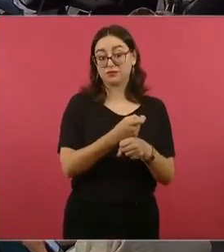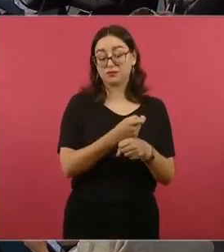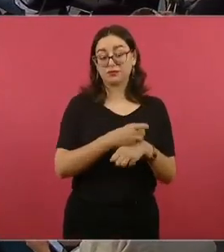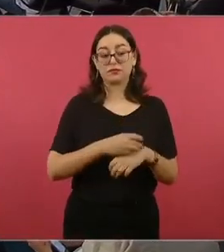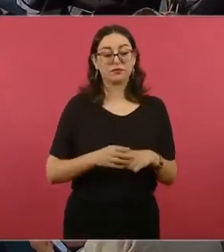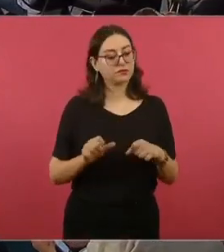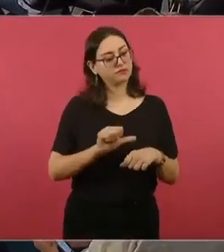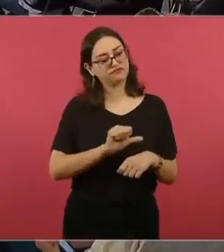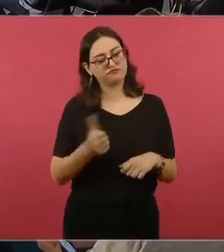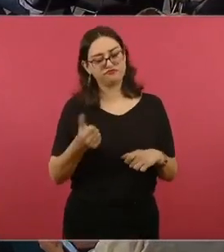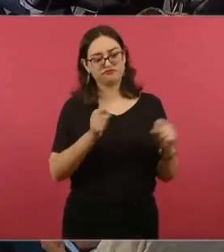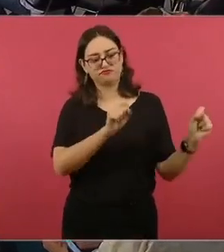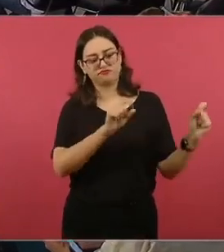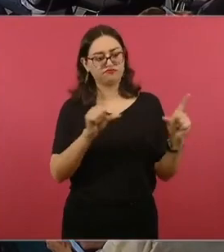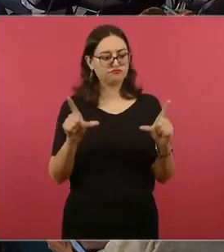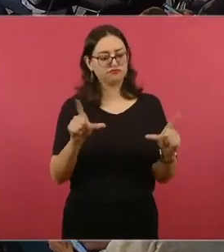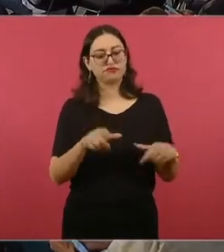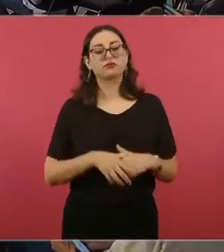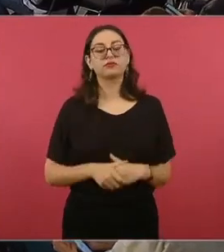No.